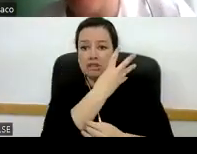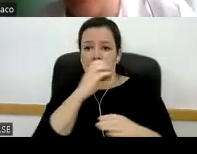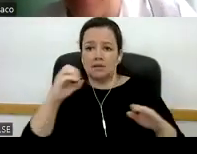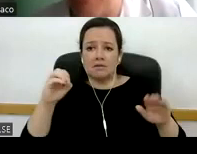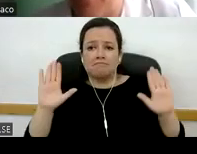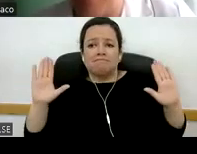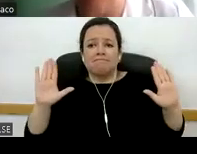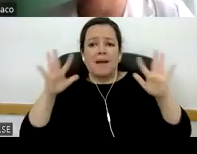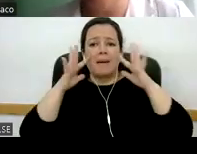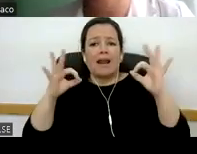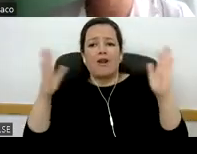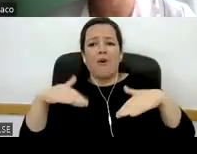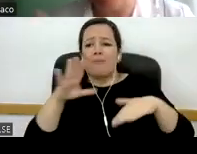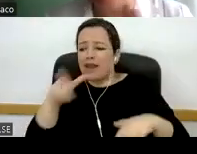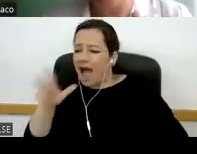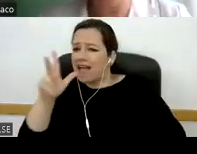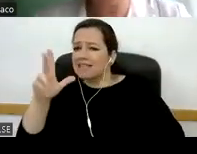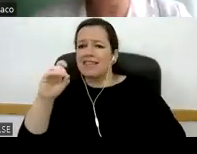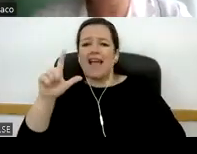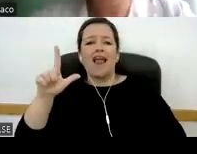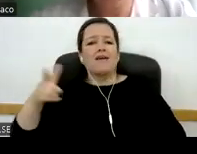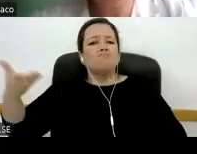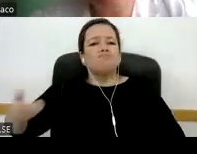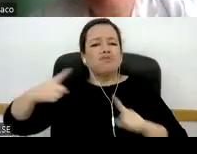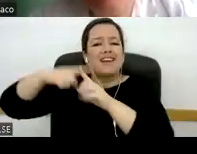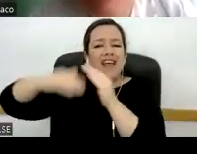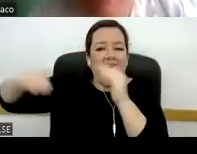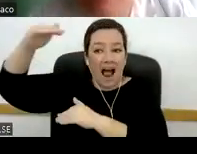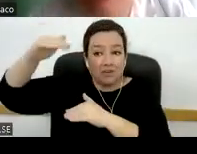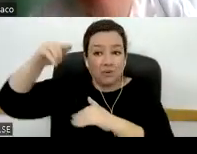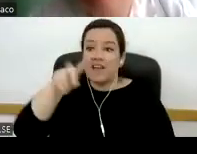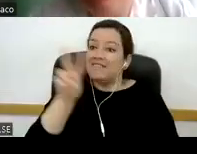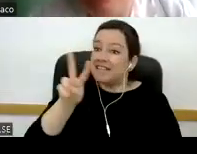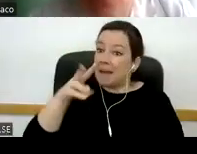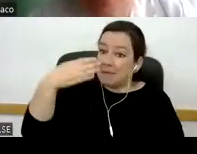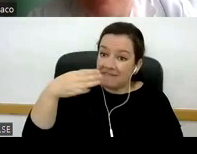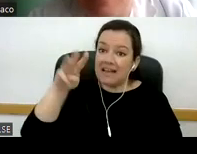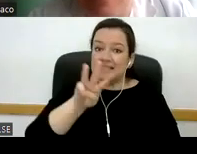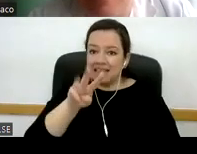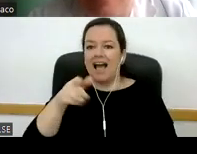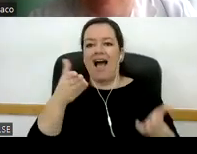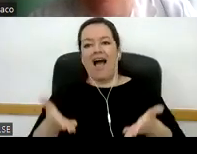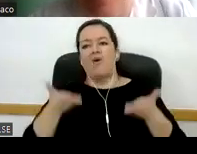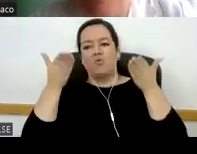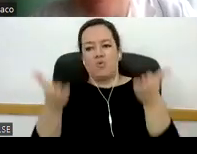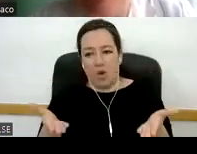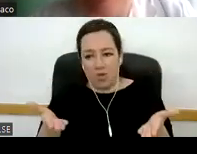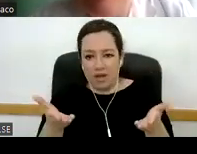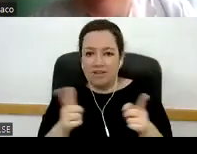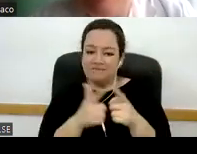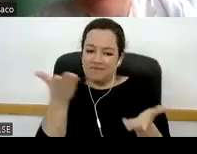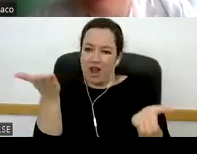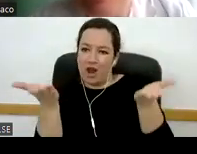riesgo cardiovascular bajo. Entonces sí que es importante. Y la vitamina B3 ayuda a compensar